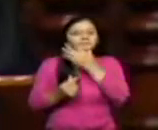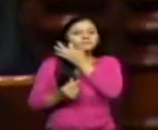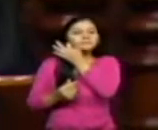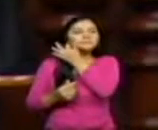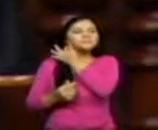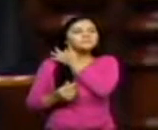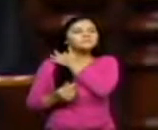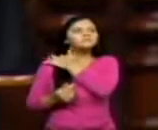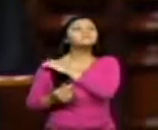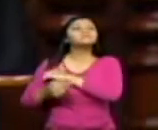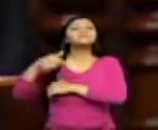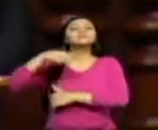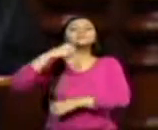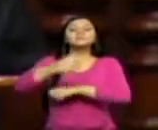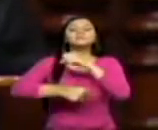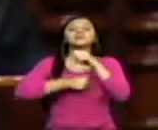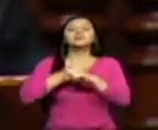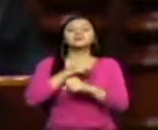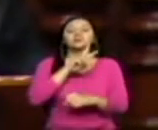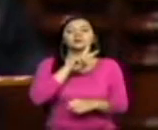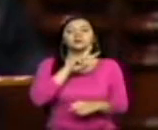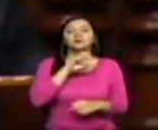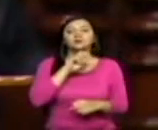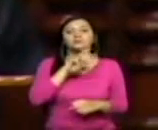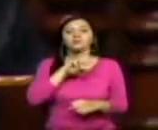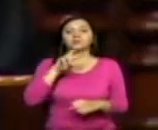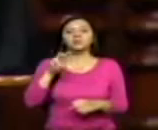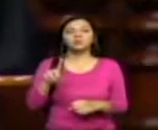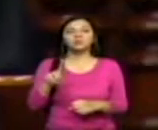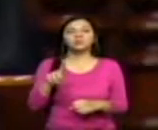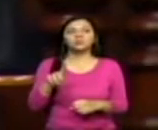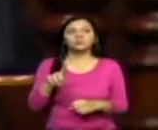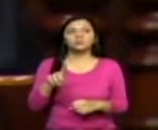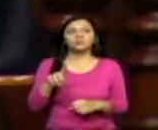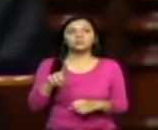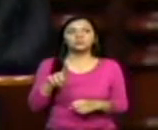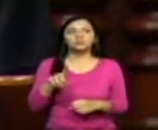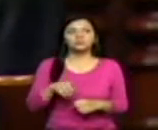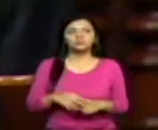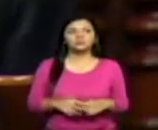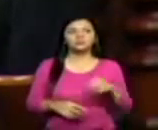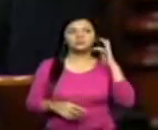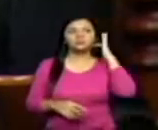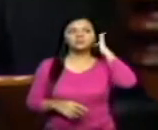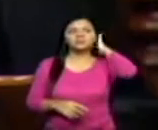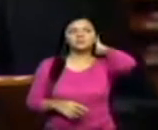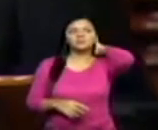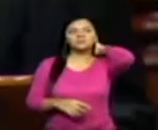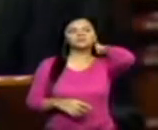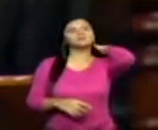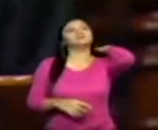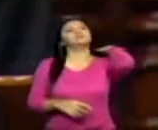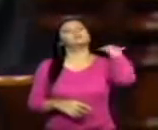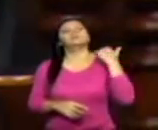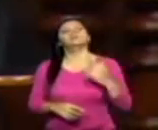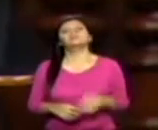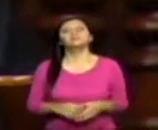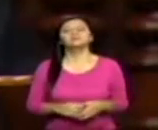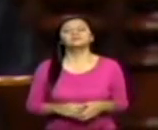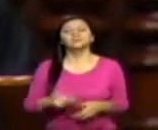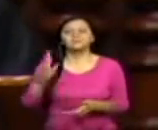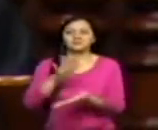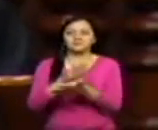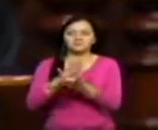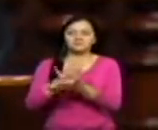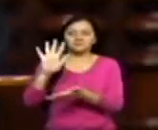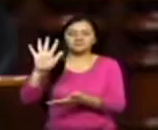Para el año 2021, esta es la última referencia al año 2021 para que estén